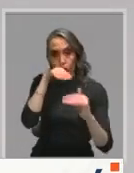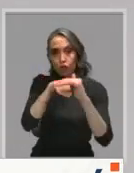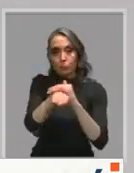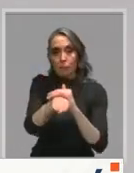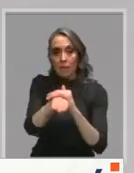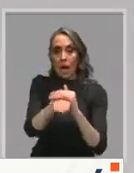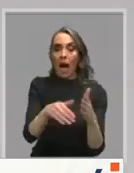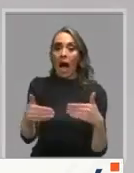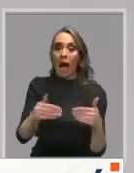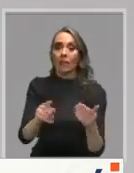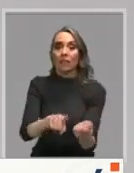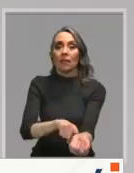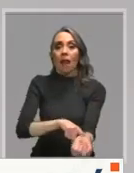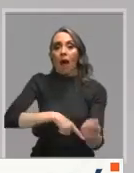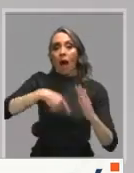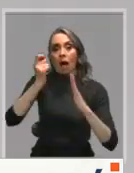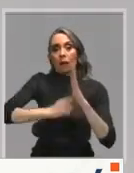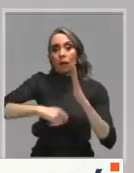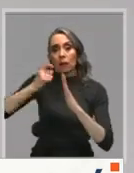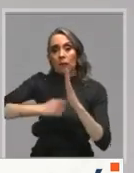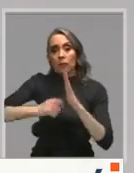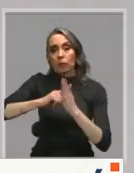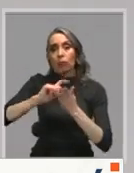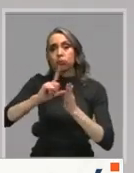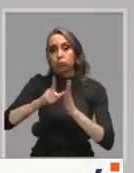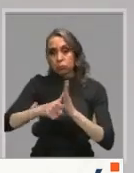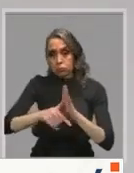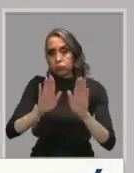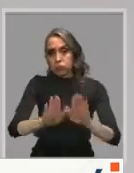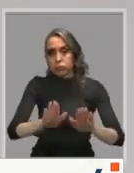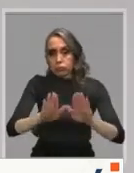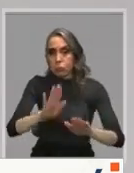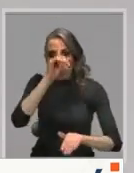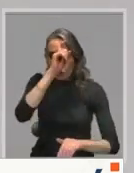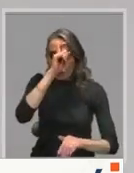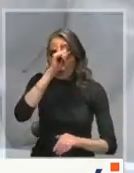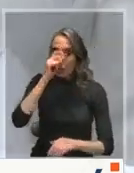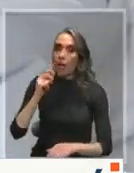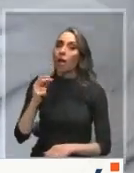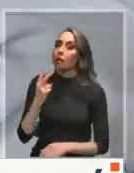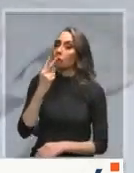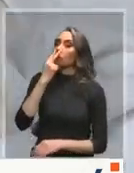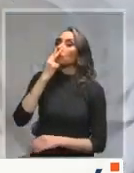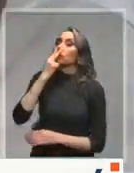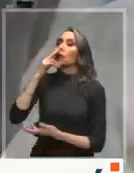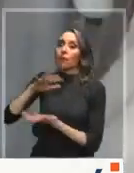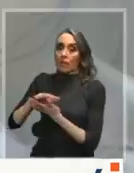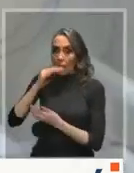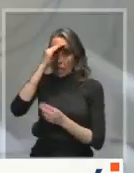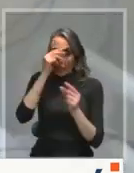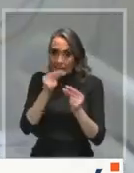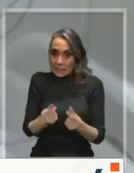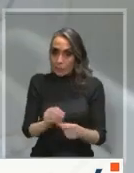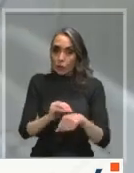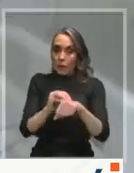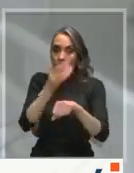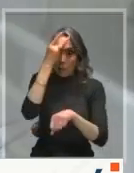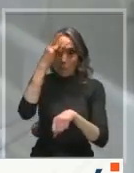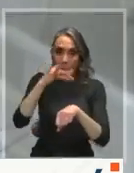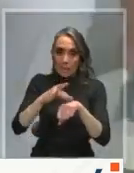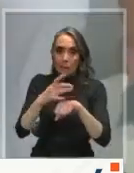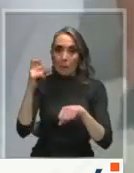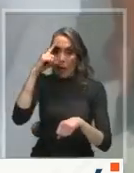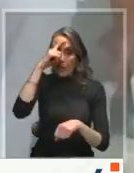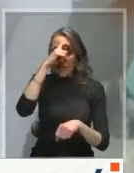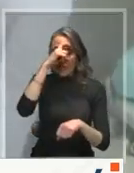a veces prolongadas y que requieren de ventilación mecánica. Los expertos explican que los pacientes se complican más